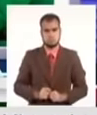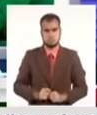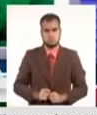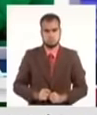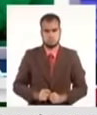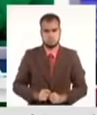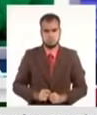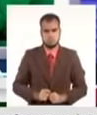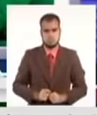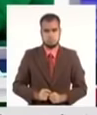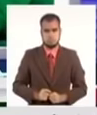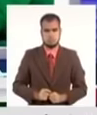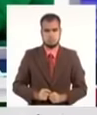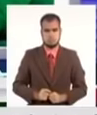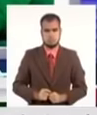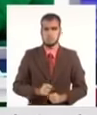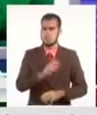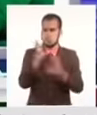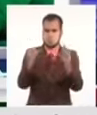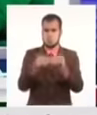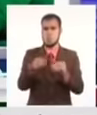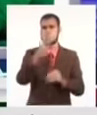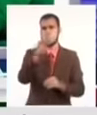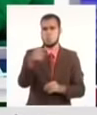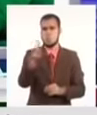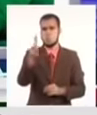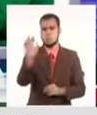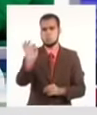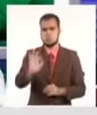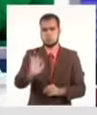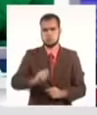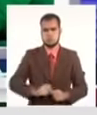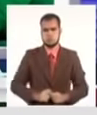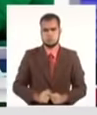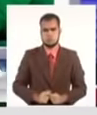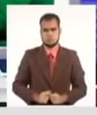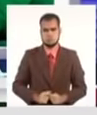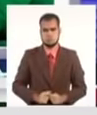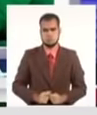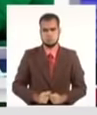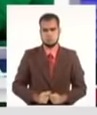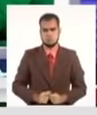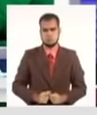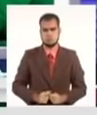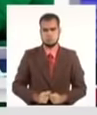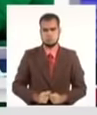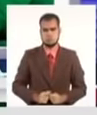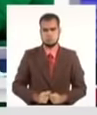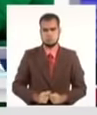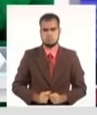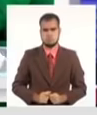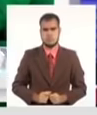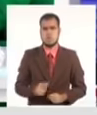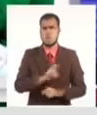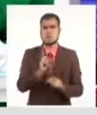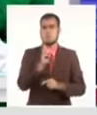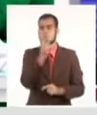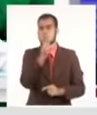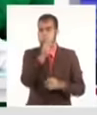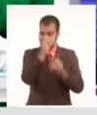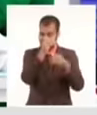en el acumulado es el 4,1%. Y se trabaja para precisar la fuente de infección de 112 de los